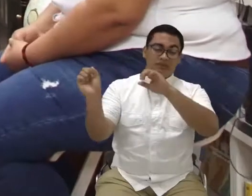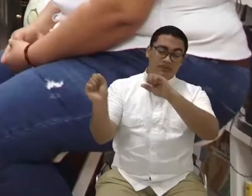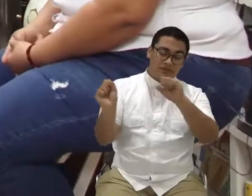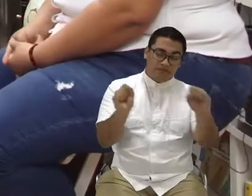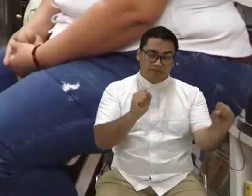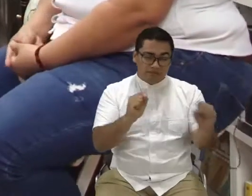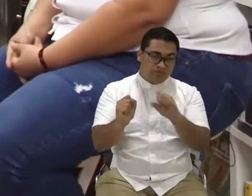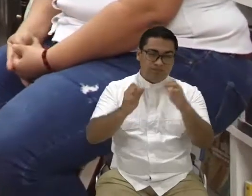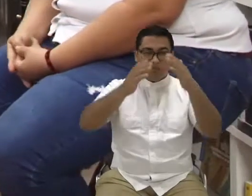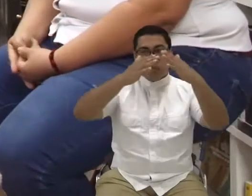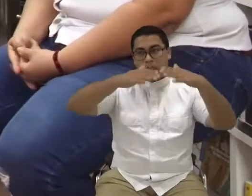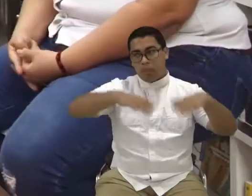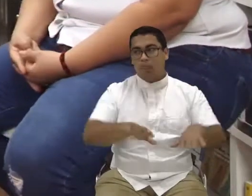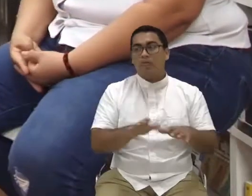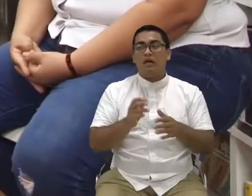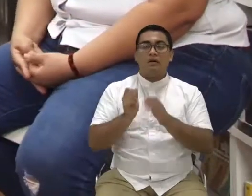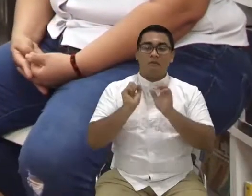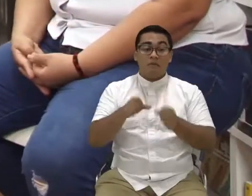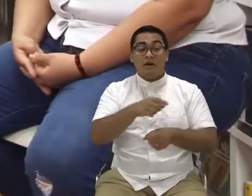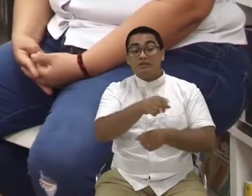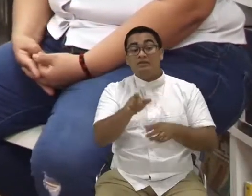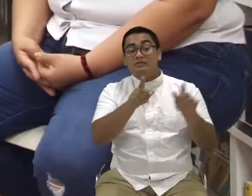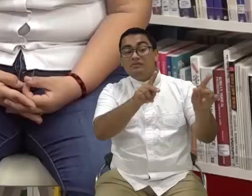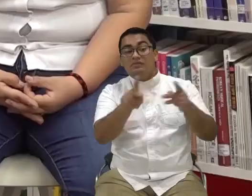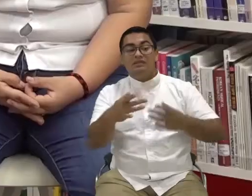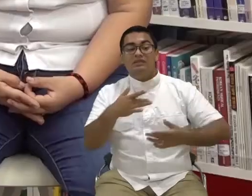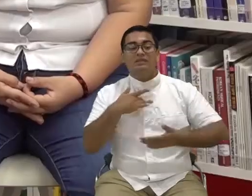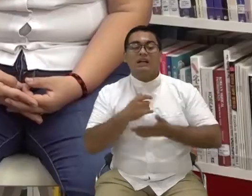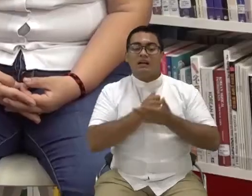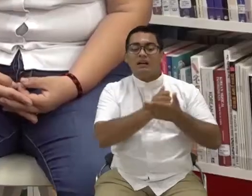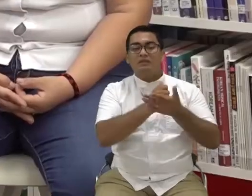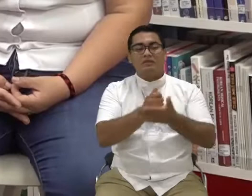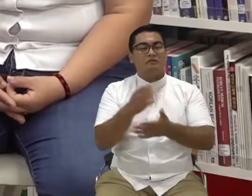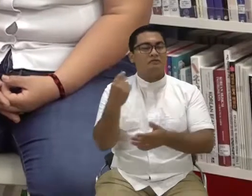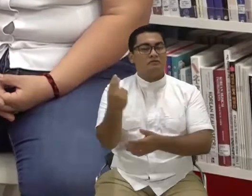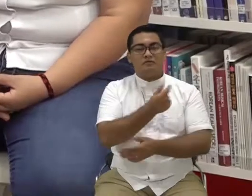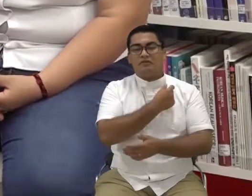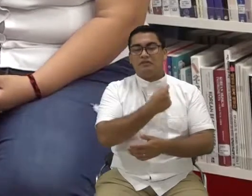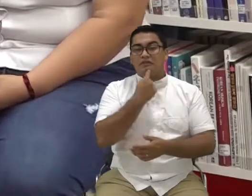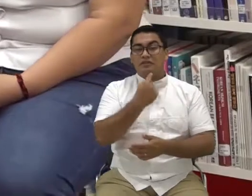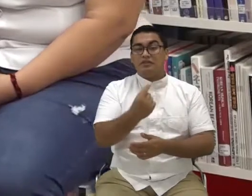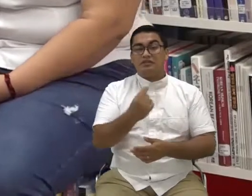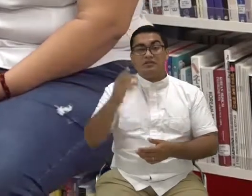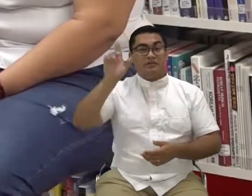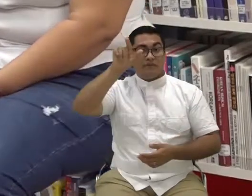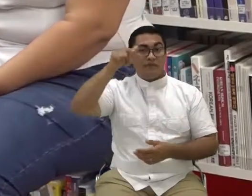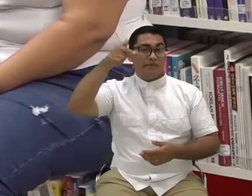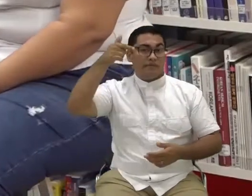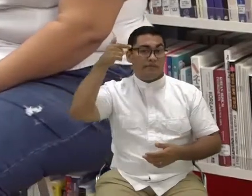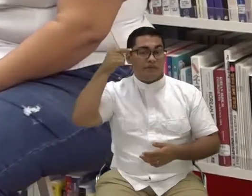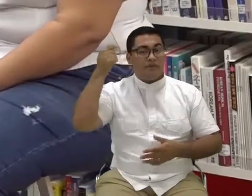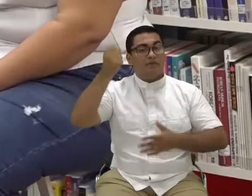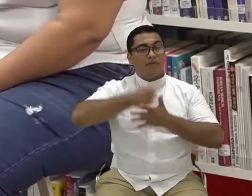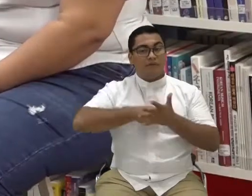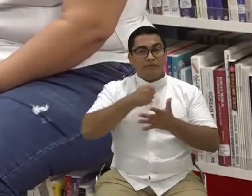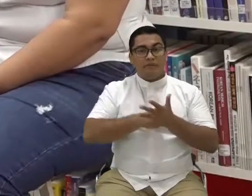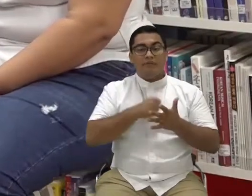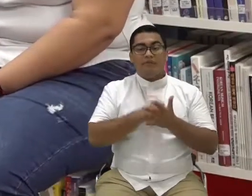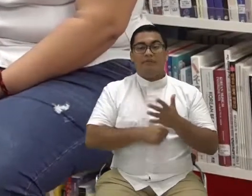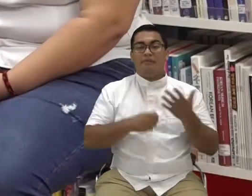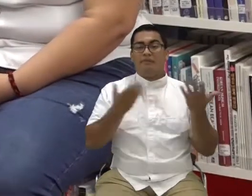eventualidad, entonces nosotros poder ayudar realmente al más necesitado. Yo creo que los esfuerzos que ha hecho el gobierno